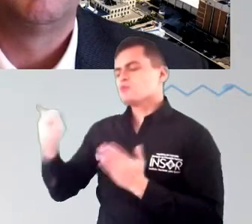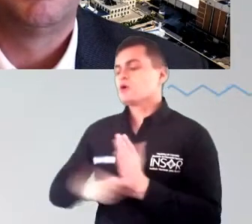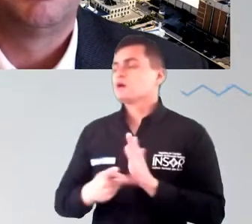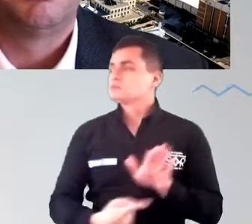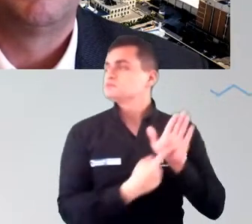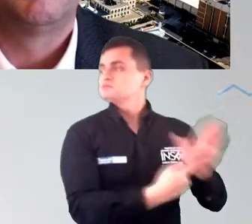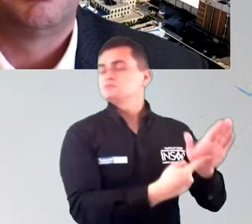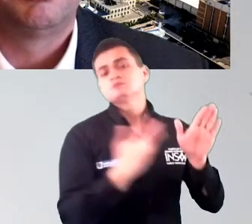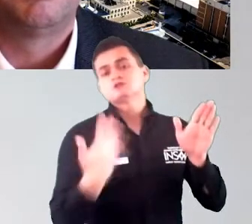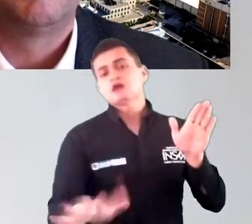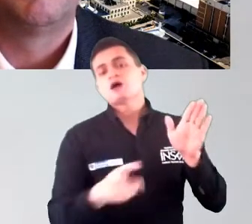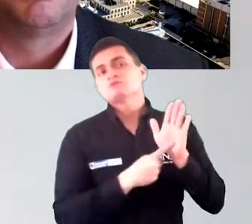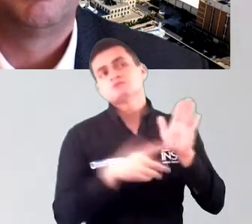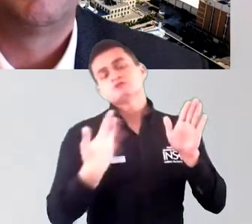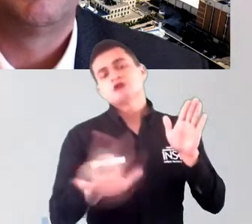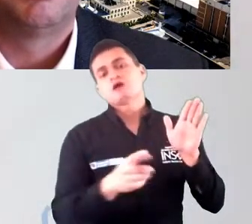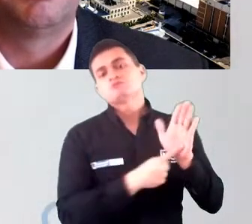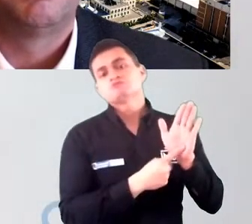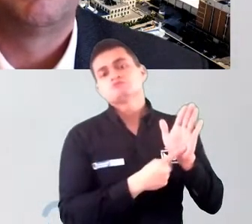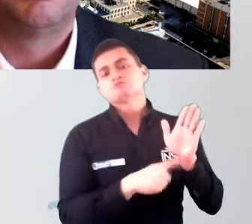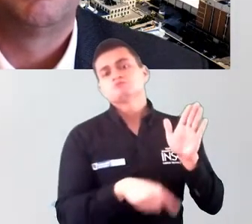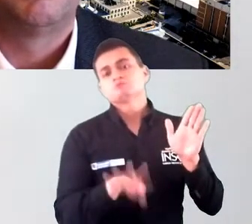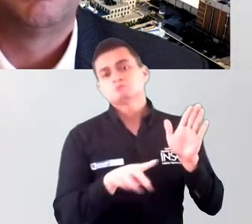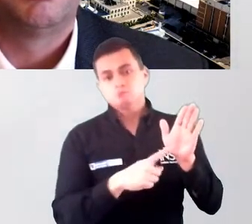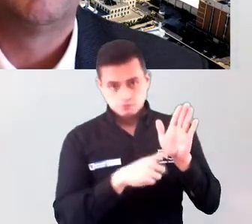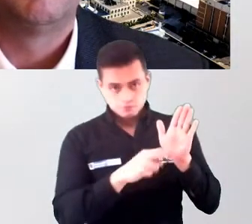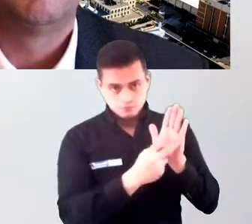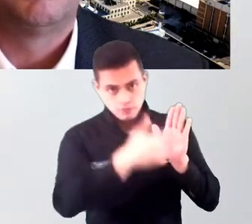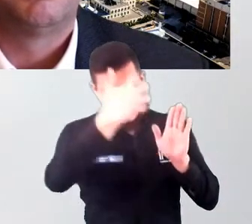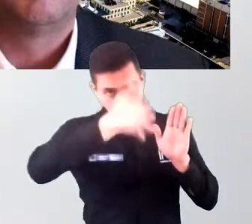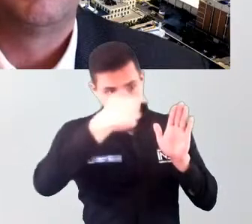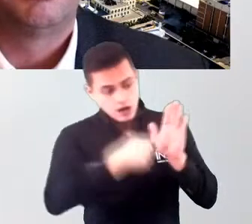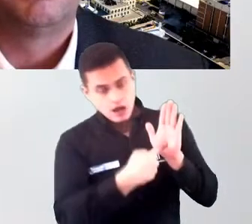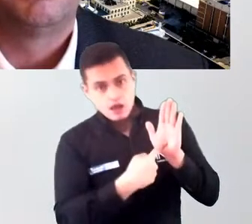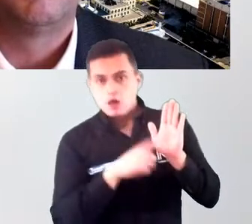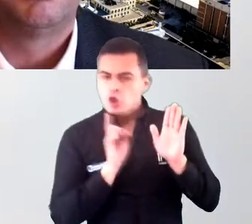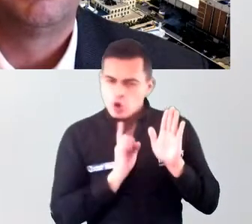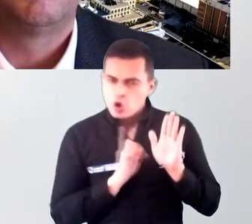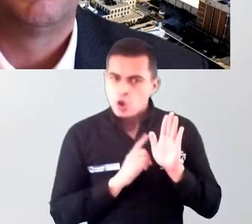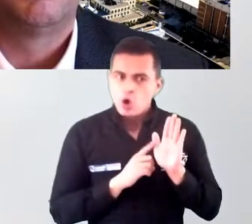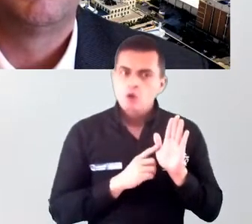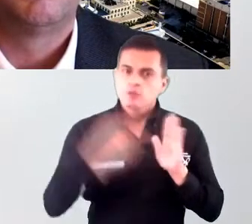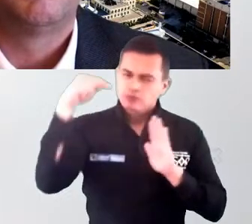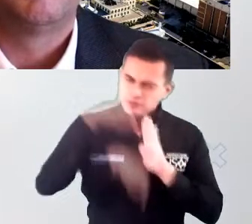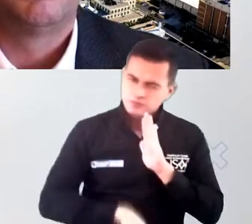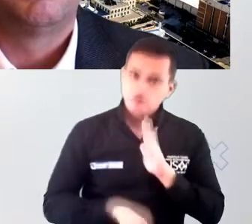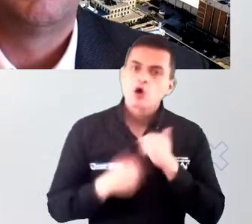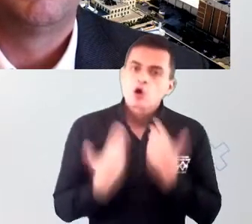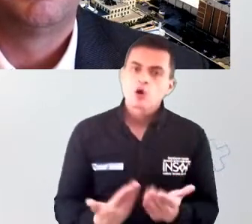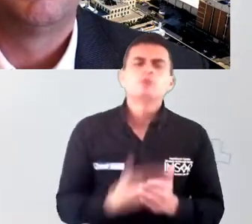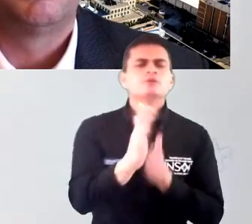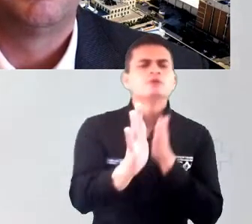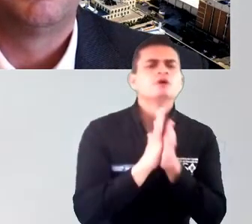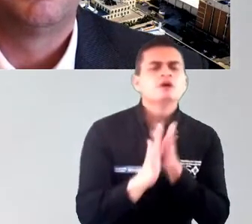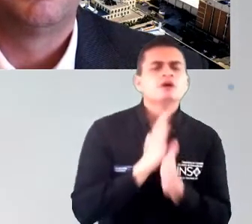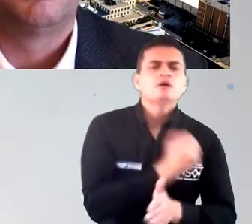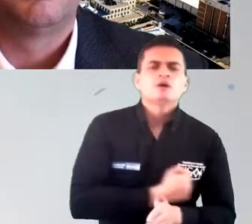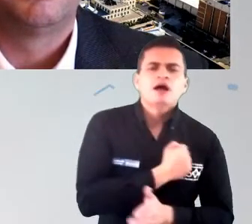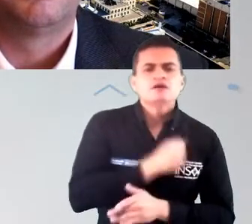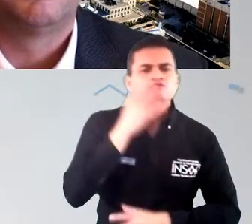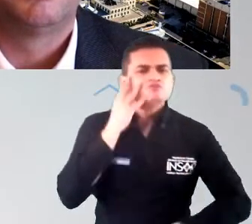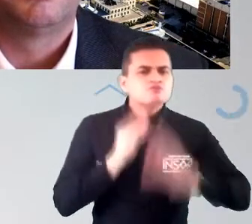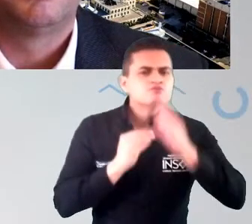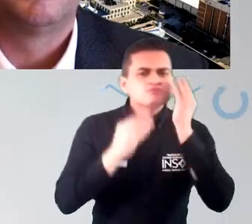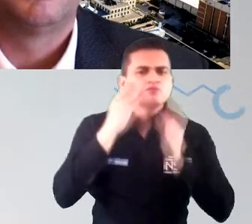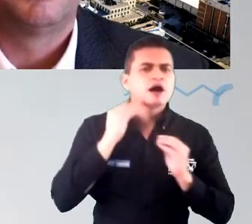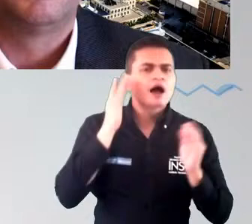final es lo que yo voy a evaluar. ¿Usted nos quiere contar un poquito de experiencias y principios sobre